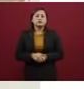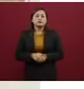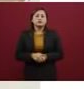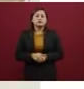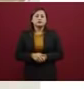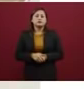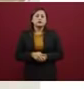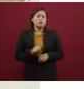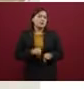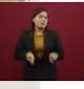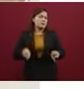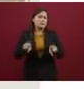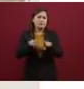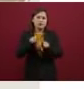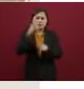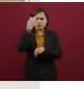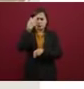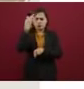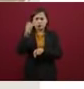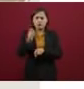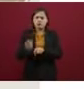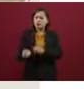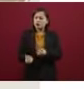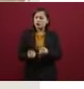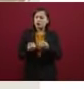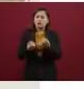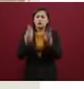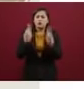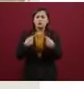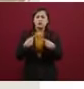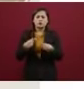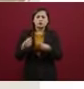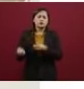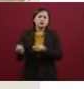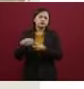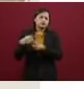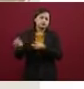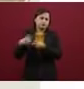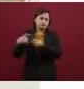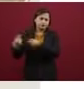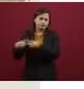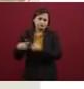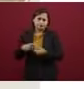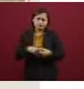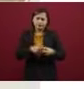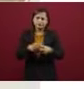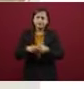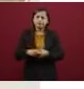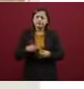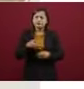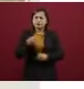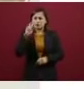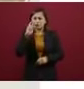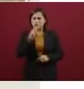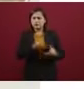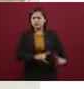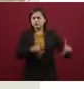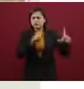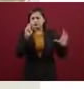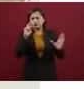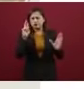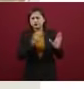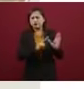reclutamiento de nuevo personal. Aquí están marcadas, como pueden ustedes ver, son